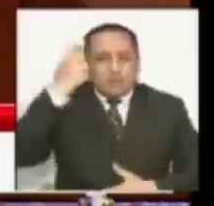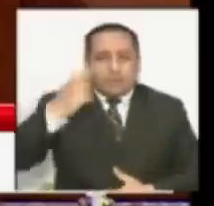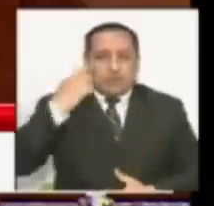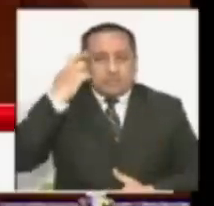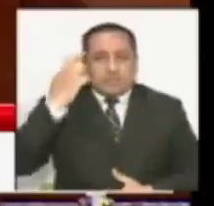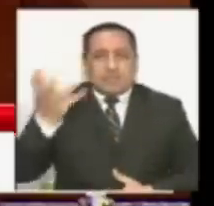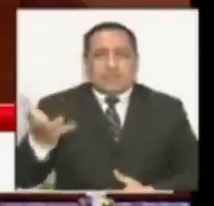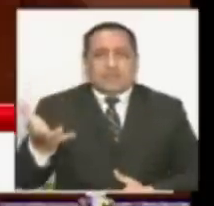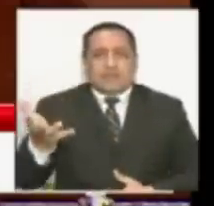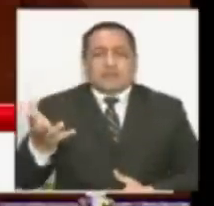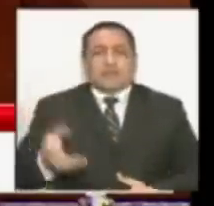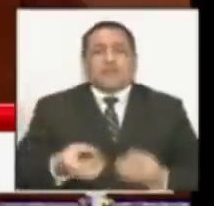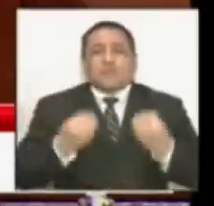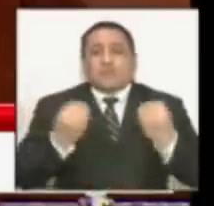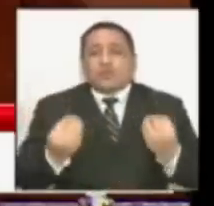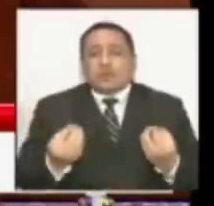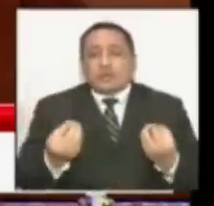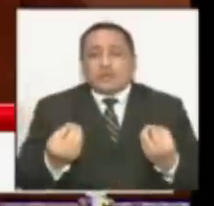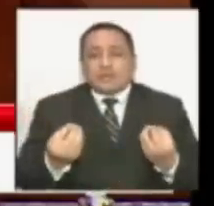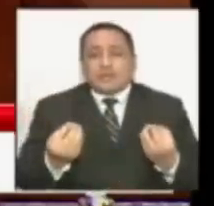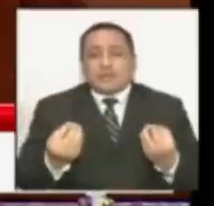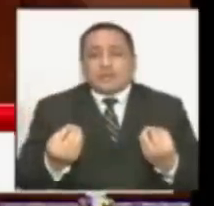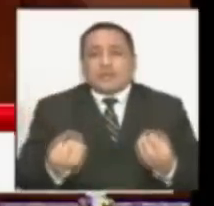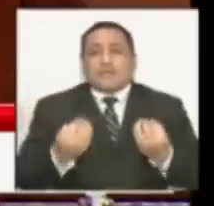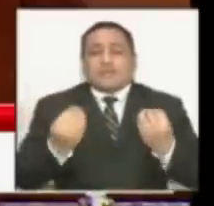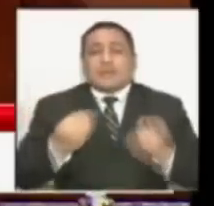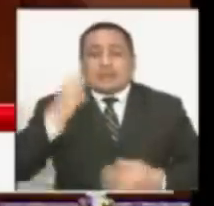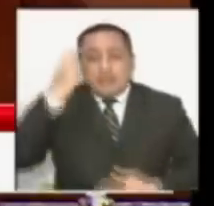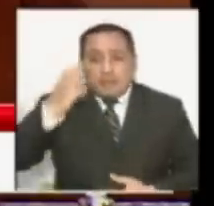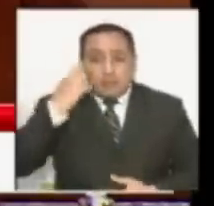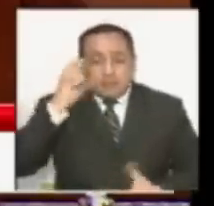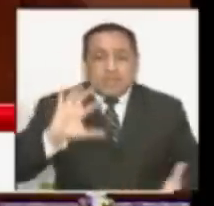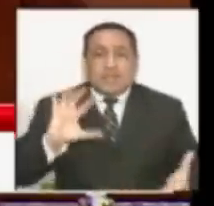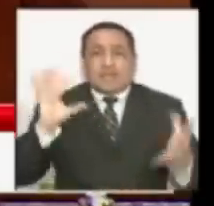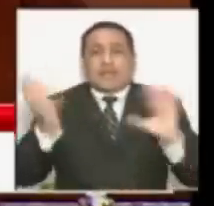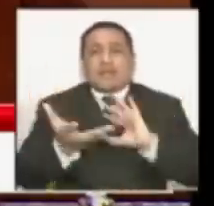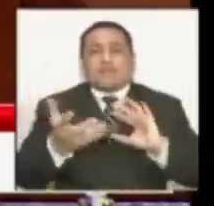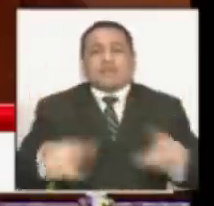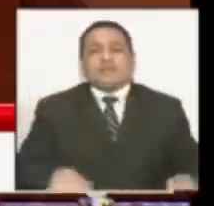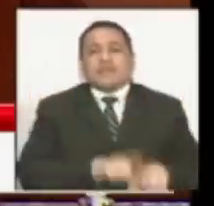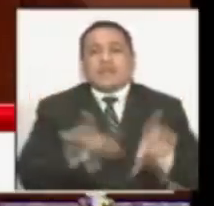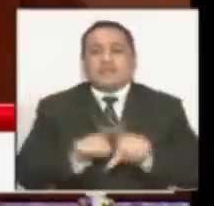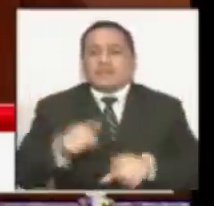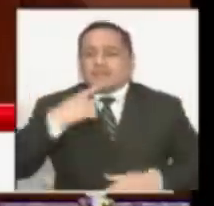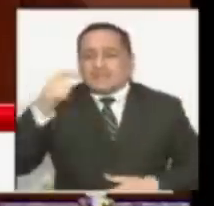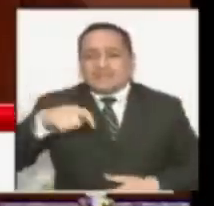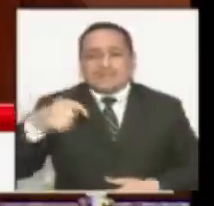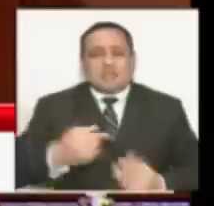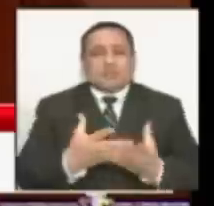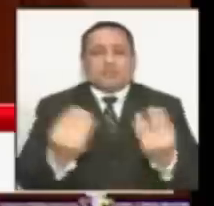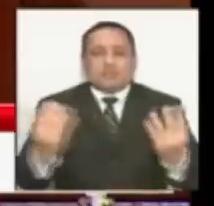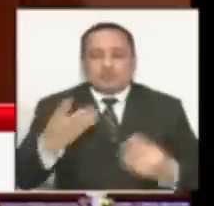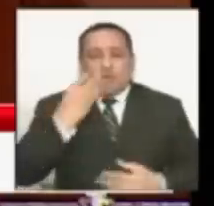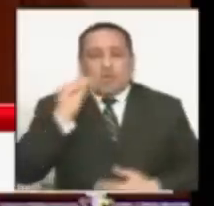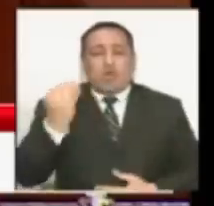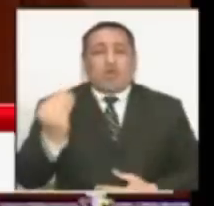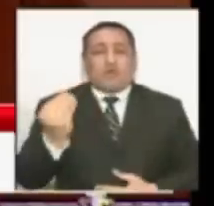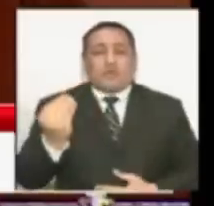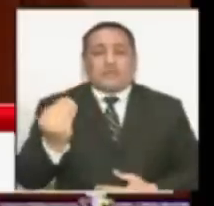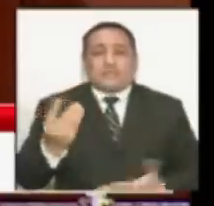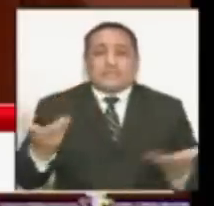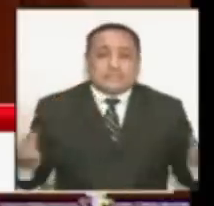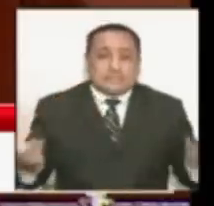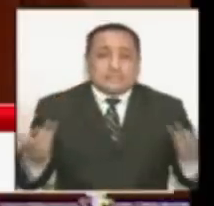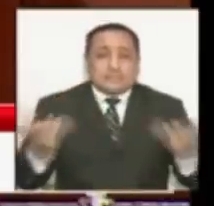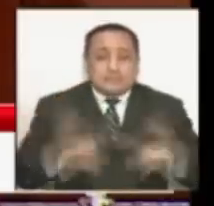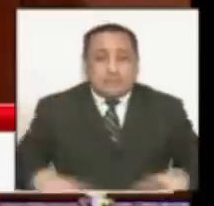política, porque para que la política cambie también necesita de los jóvenes. El costo ha